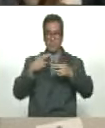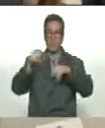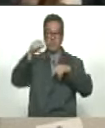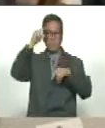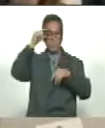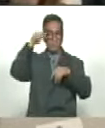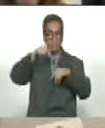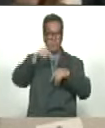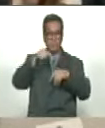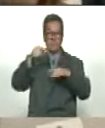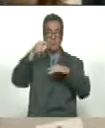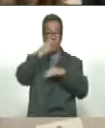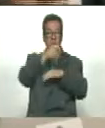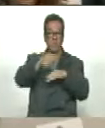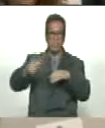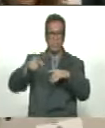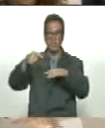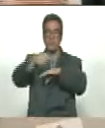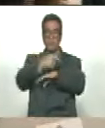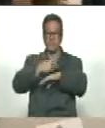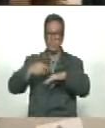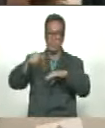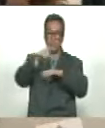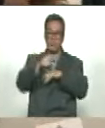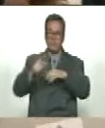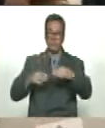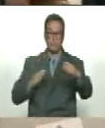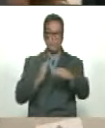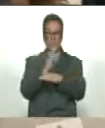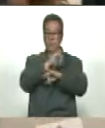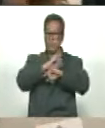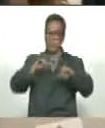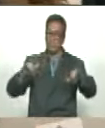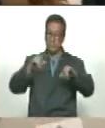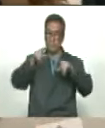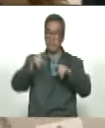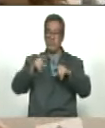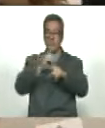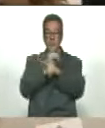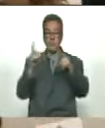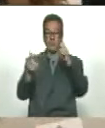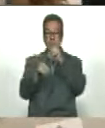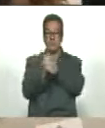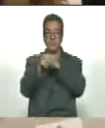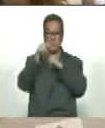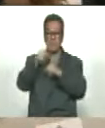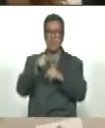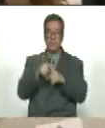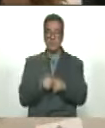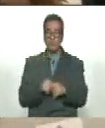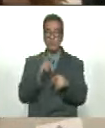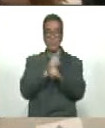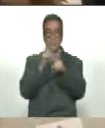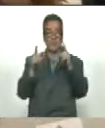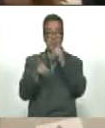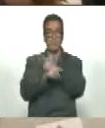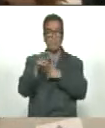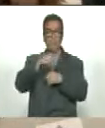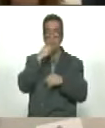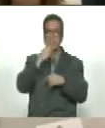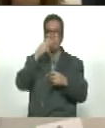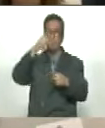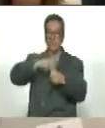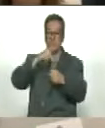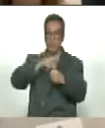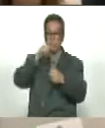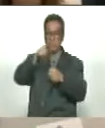hoy este pueblo y este gobierno hemos roto la situación. Hay un cambio de posición, y con un cambio político en